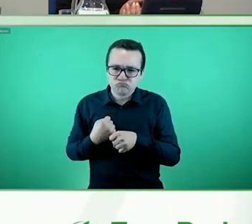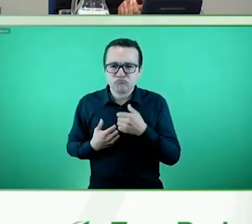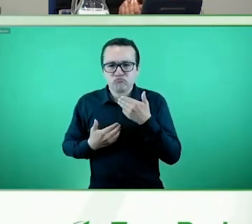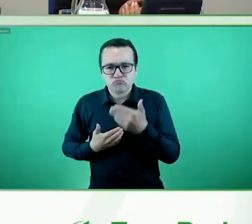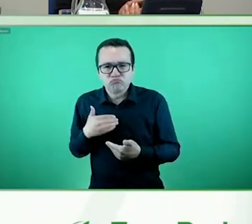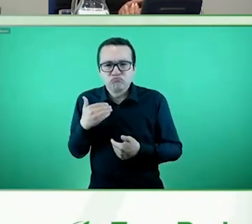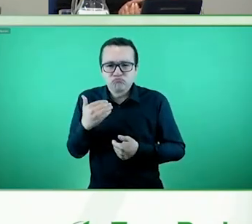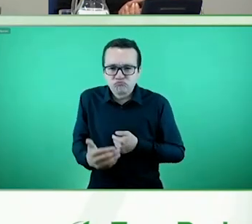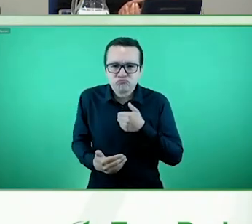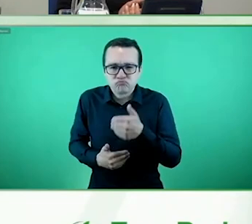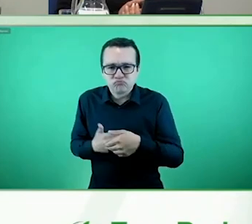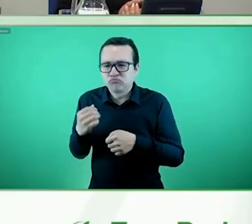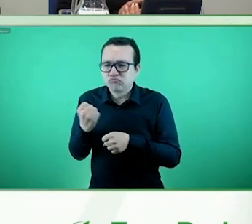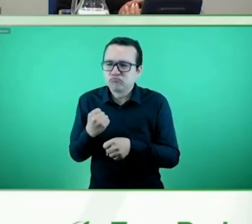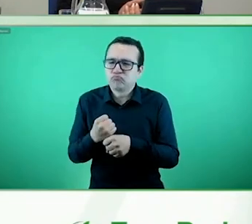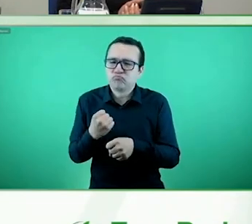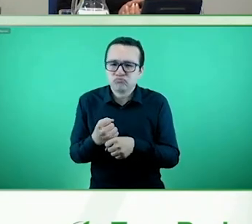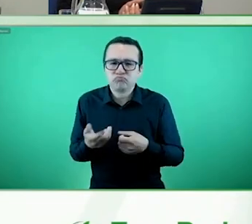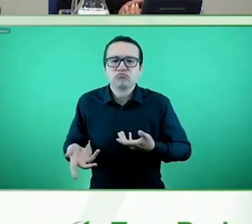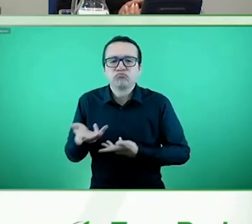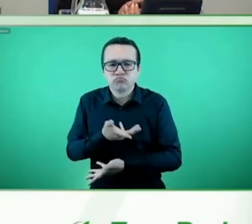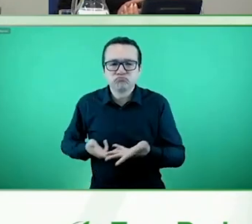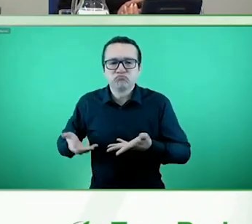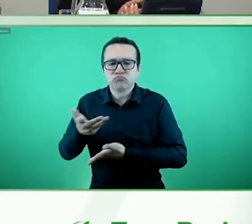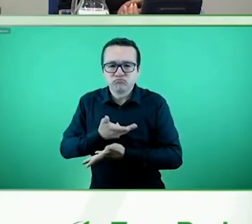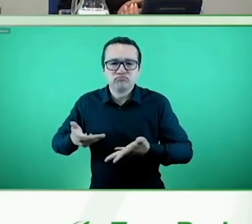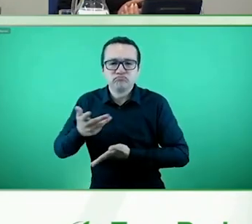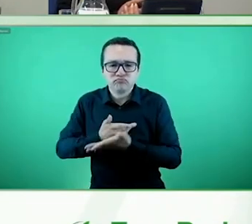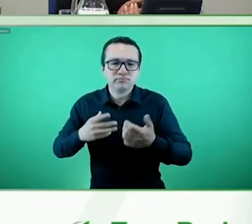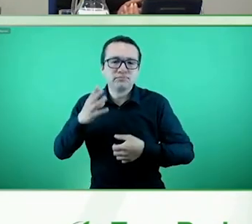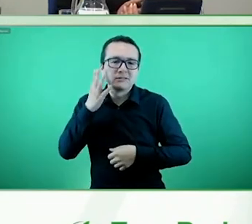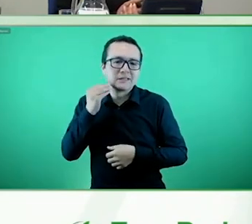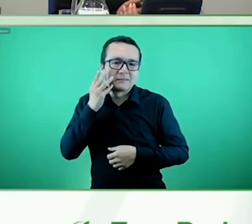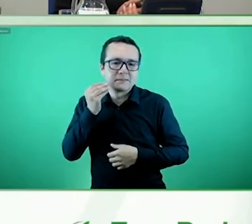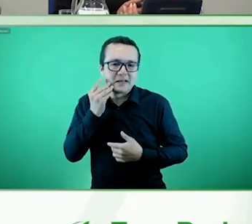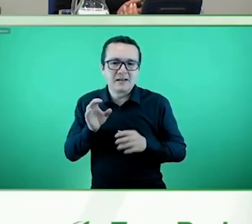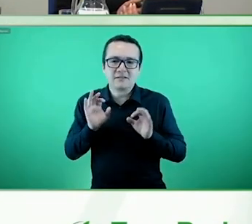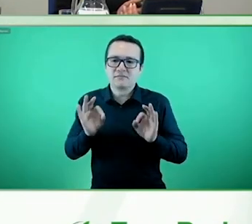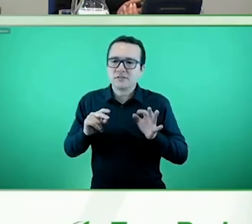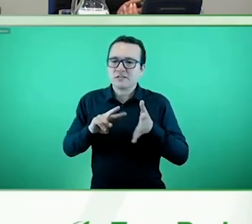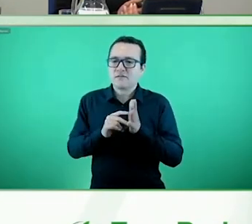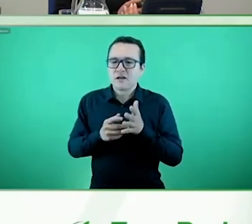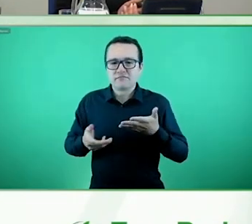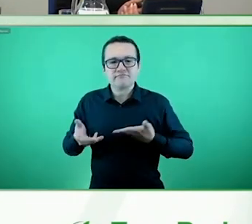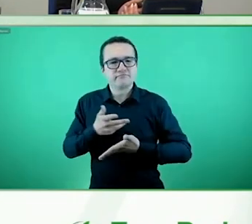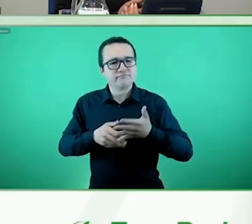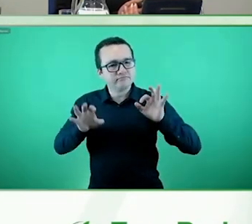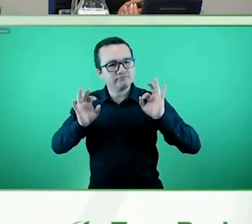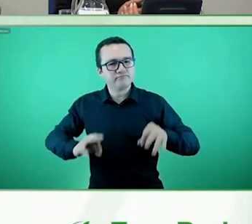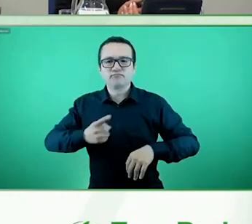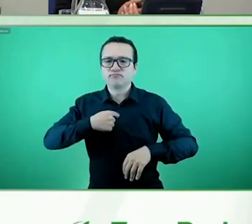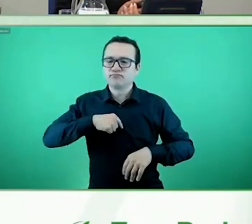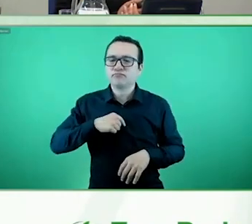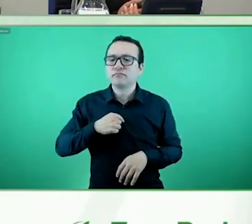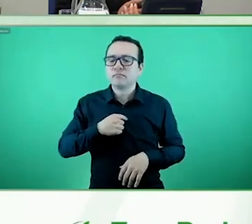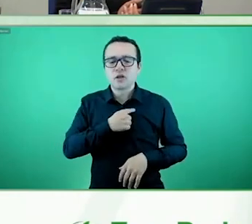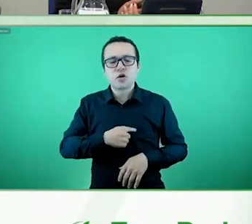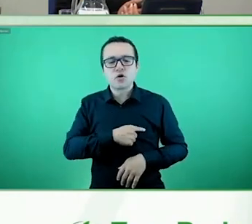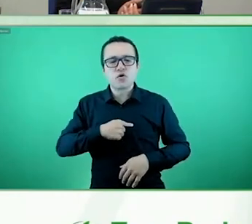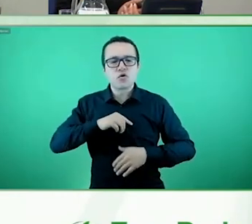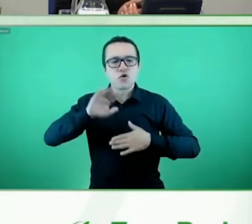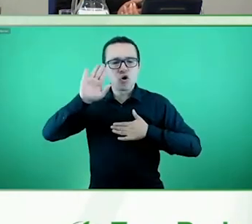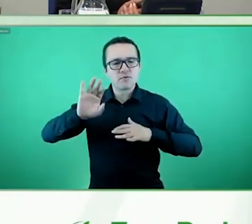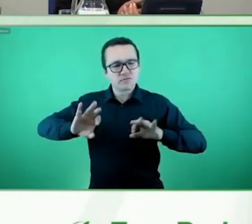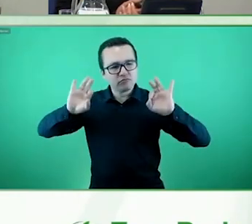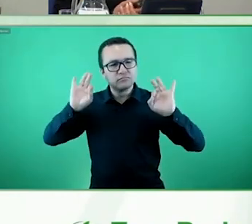experiencias y 10 años de mucho, que reflejan un compromiso enorme de los países de nuestra región en materia de promover